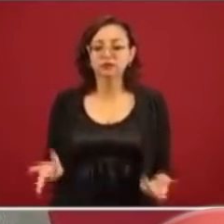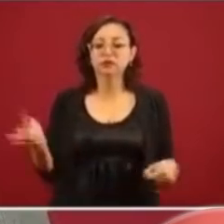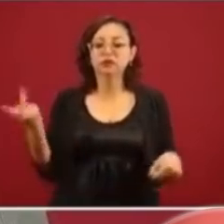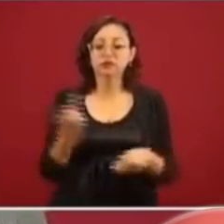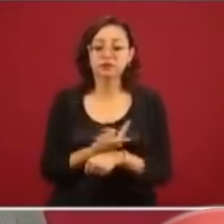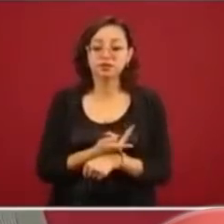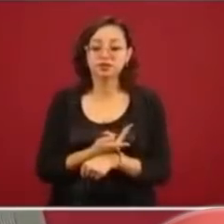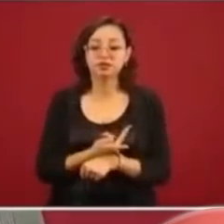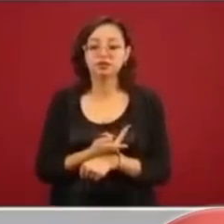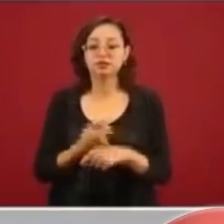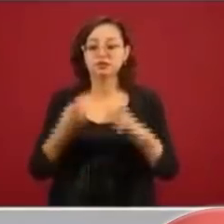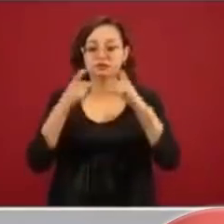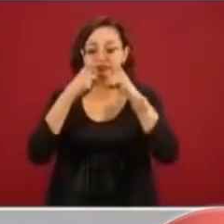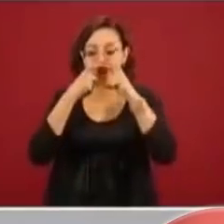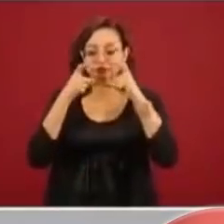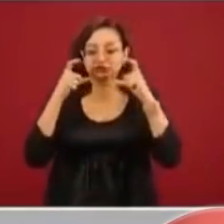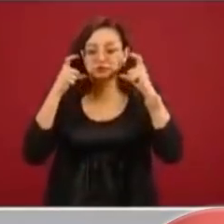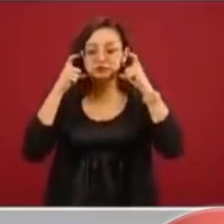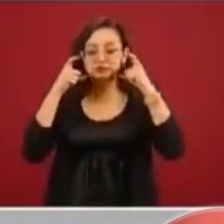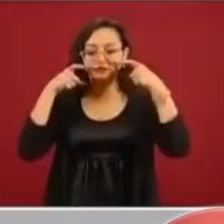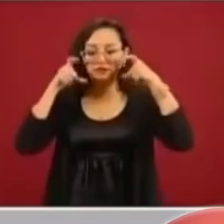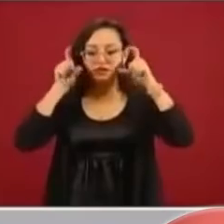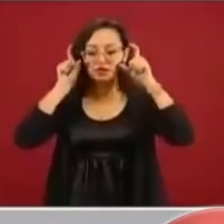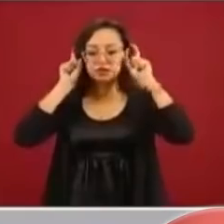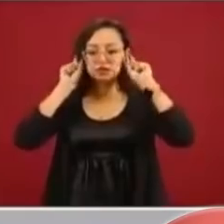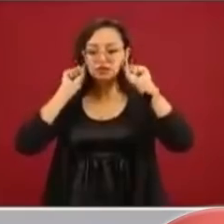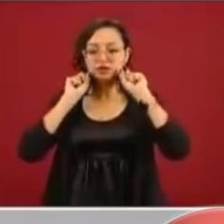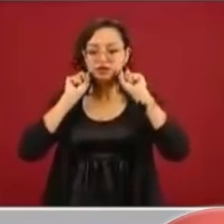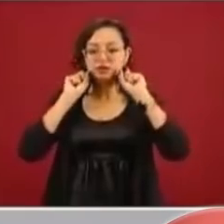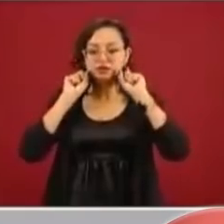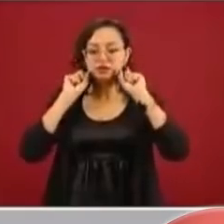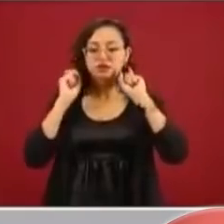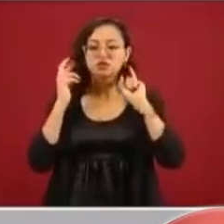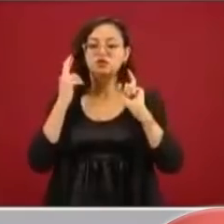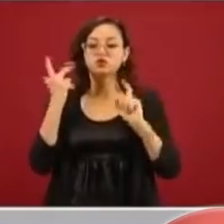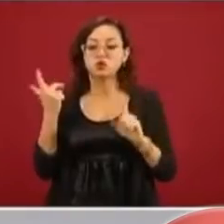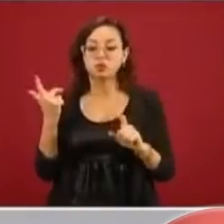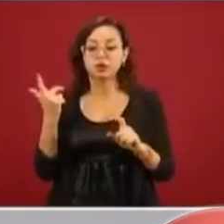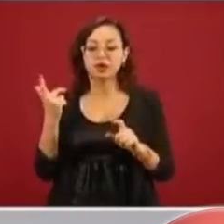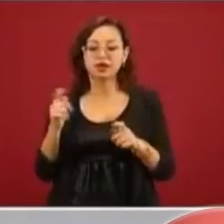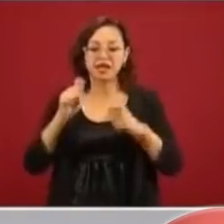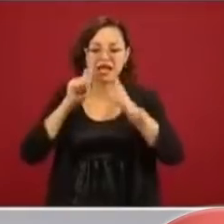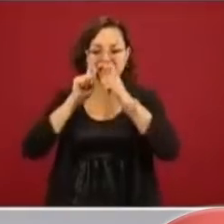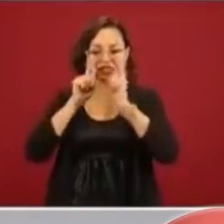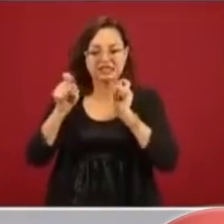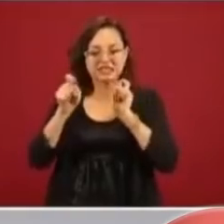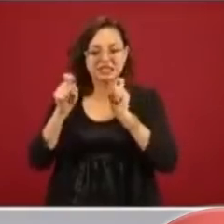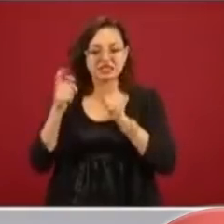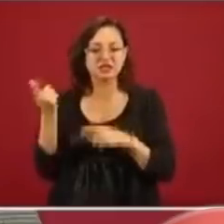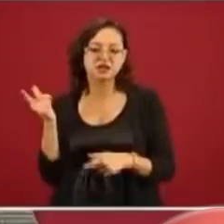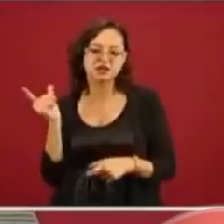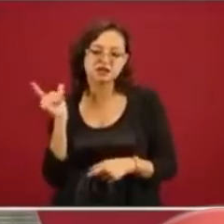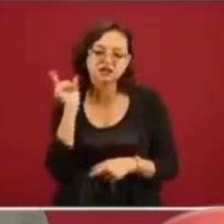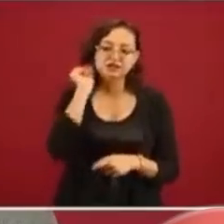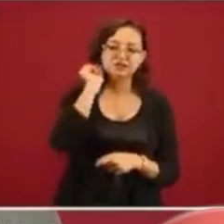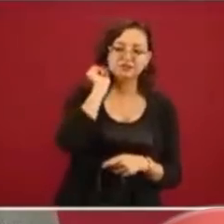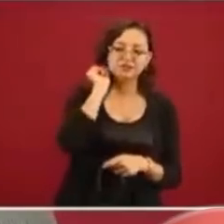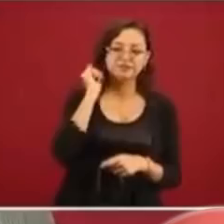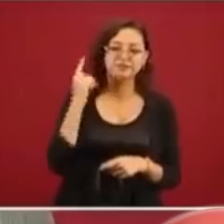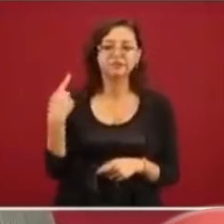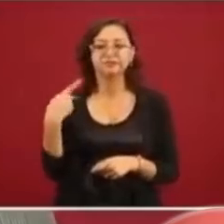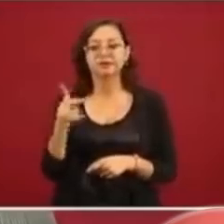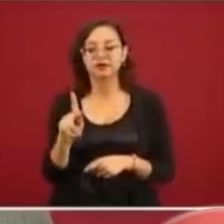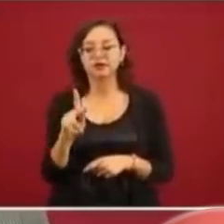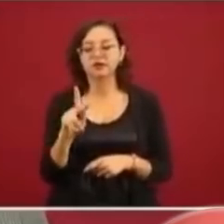le zafa el cintillo, bueno, se le pone ahí un diurex, lo que sea, pero además se refuerzan ya en una